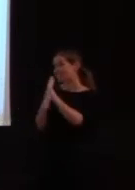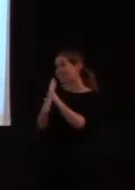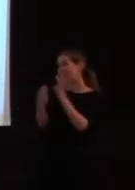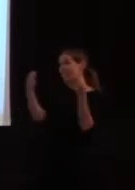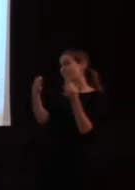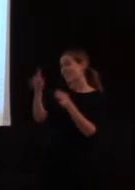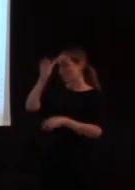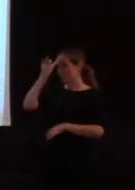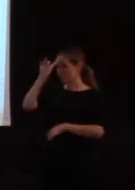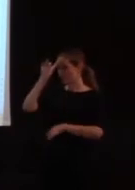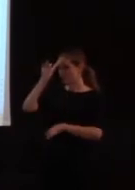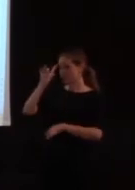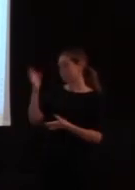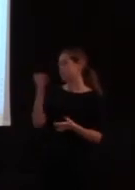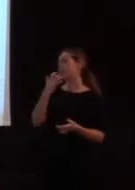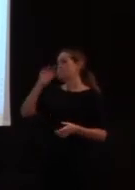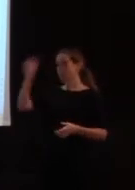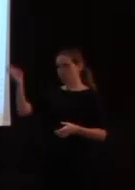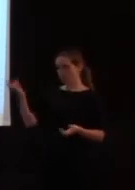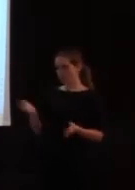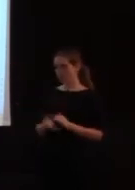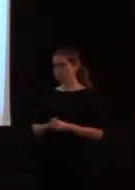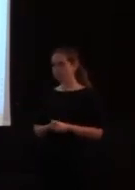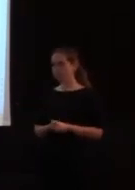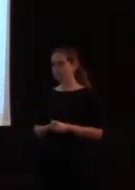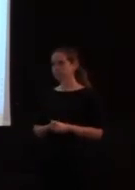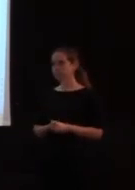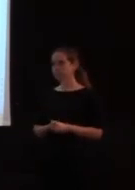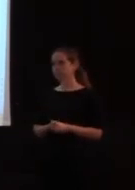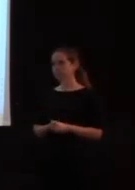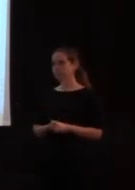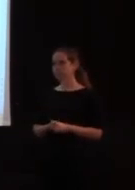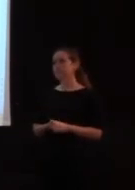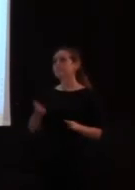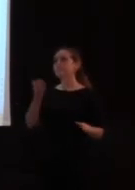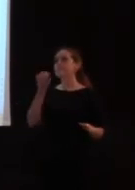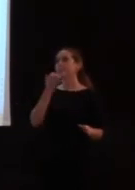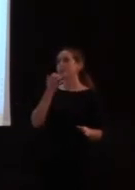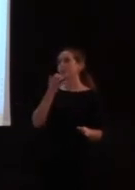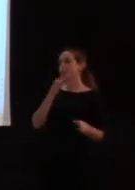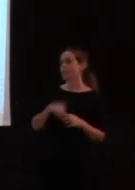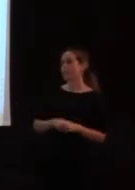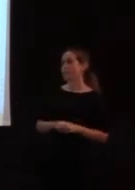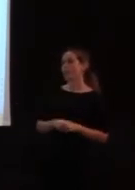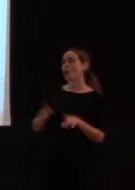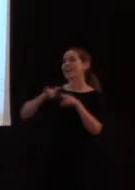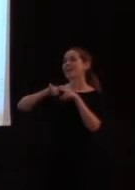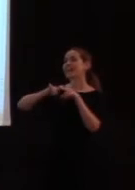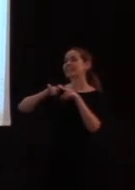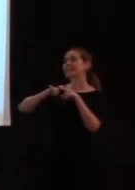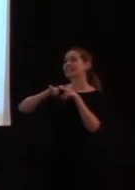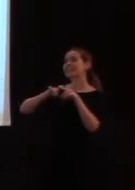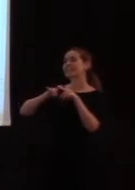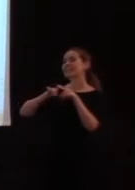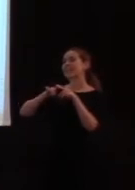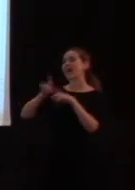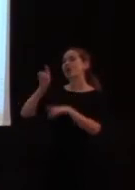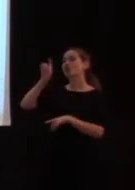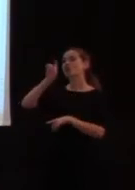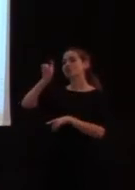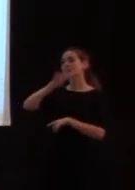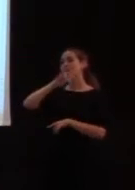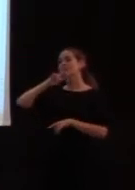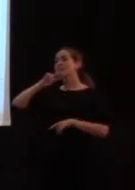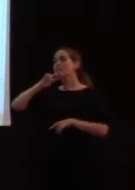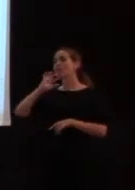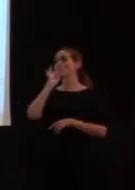decir. Por ejemplo, voy a poner otro ejemplo. Ahora vamos a empezar a ver qué características tienen estos docentes muy bien valorados por